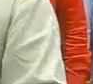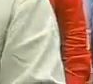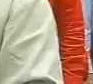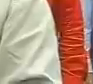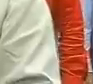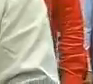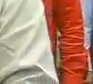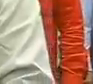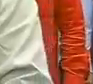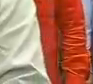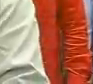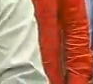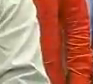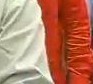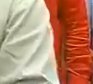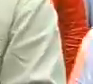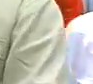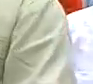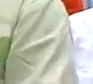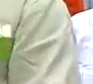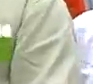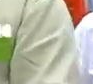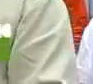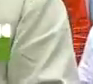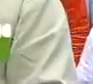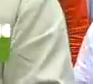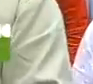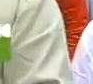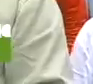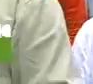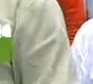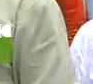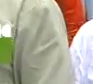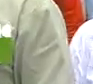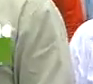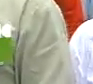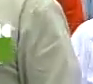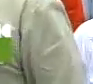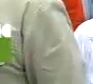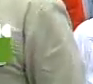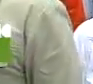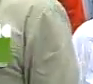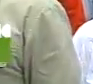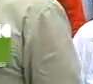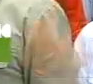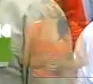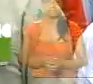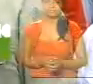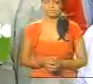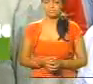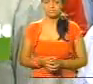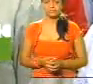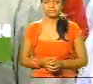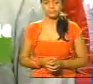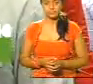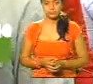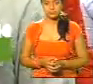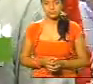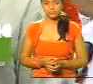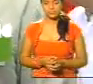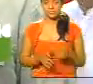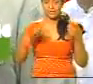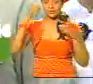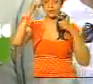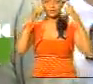de Carabobo. En nombre del comandante presidente de la República Bolivariana de Venezuela, comandante